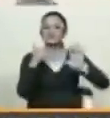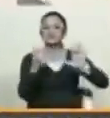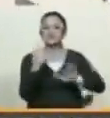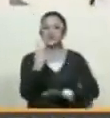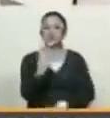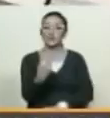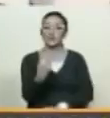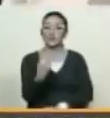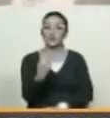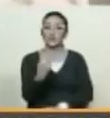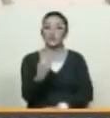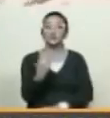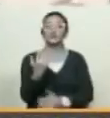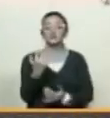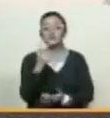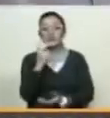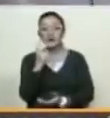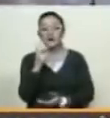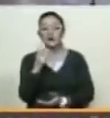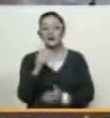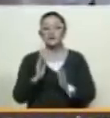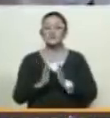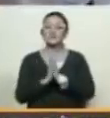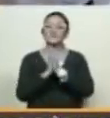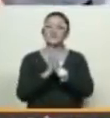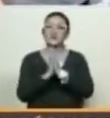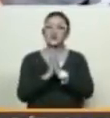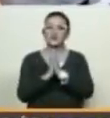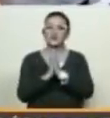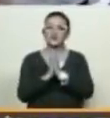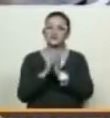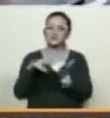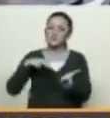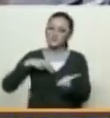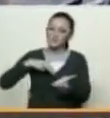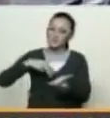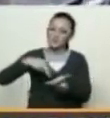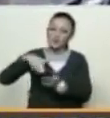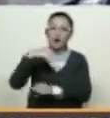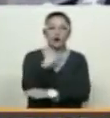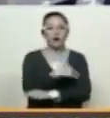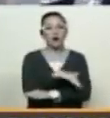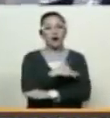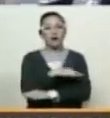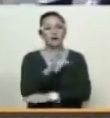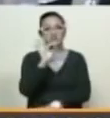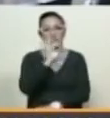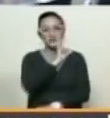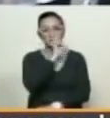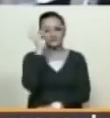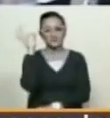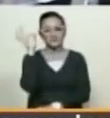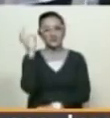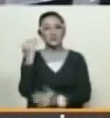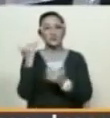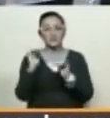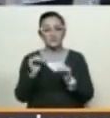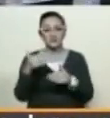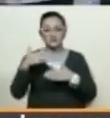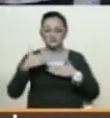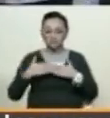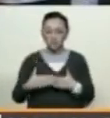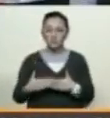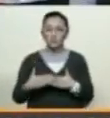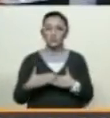162 de nuestra divina pastora que caminaremos por las calles de Barquisimeto desde aquí,